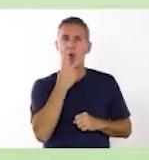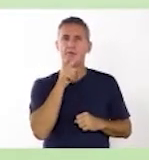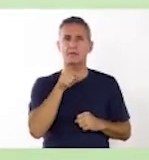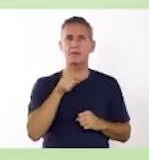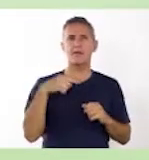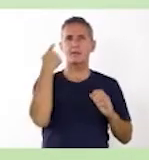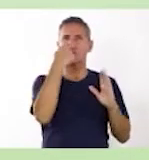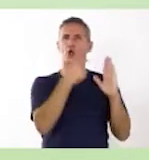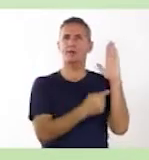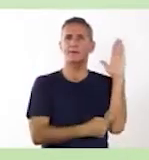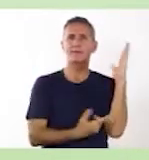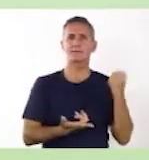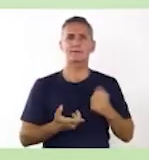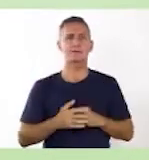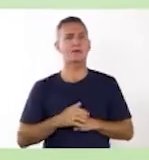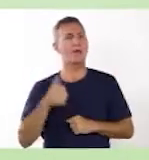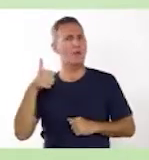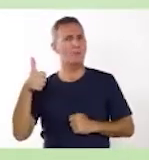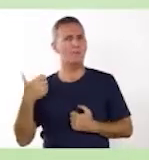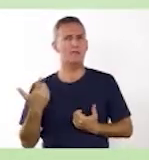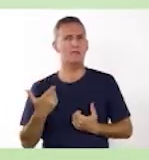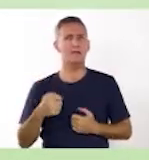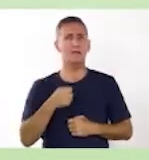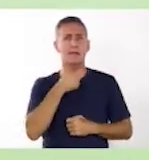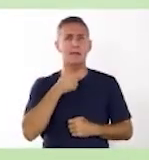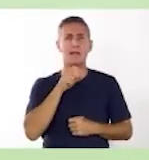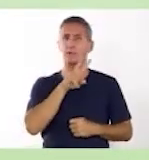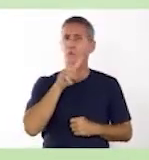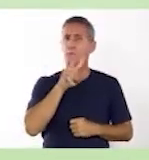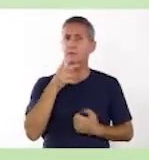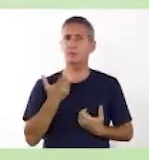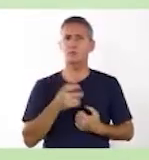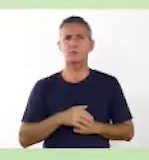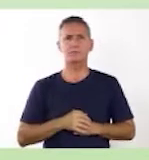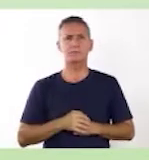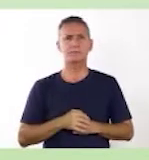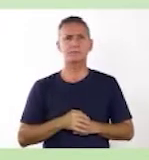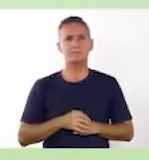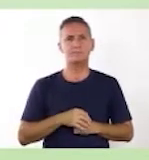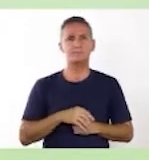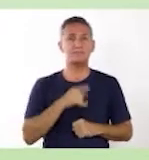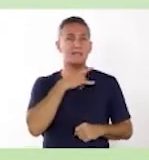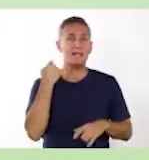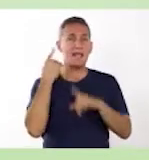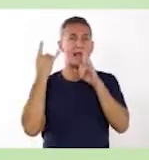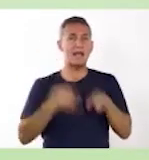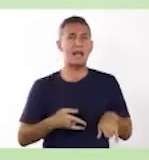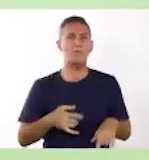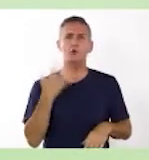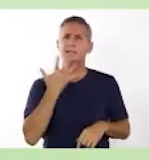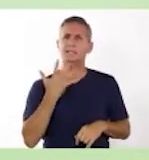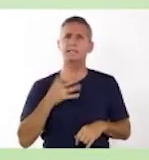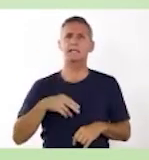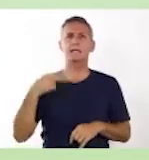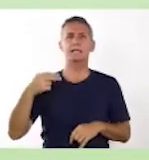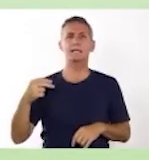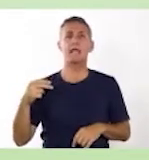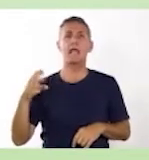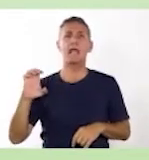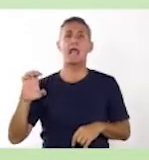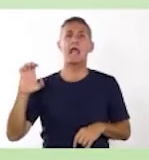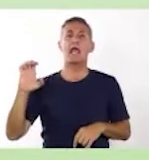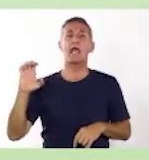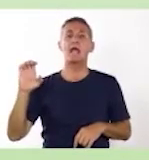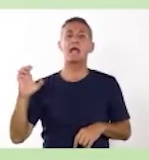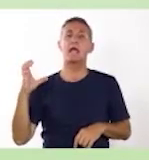vamos a ver esto en sus características. Bien, en el canto 22 es la muerte de